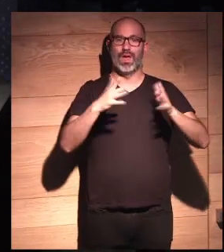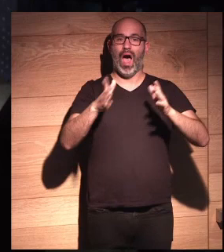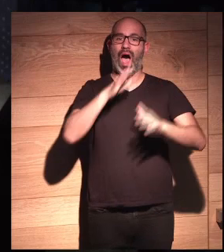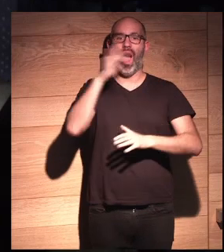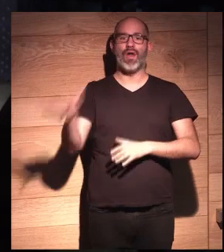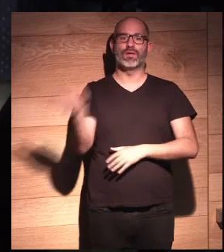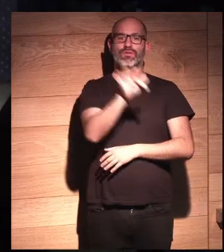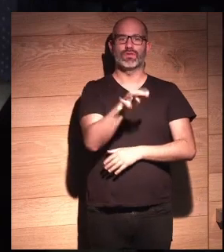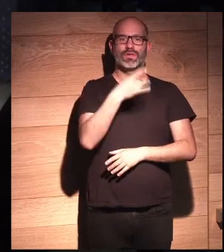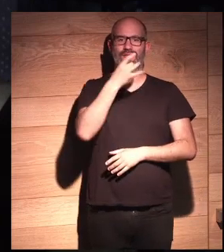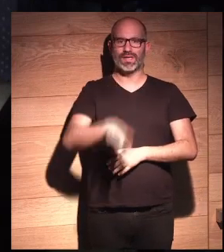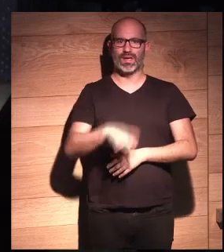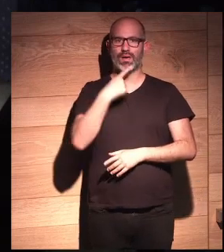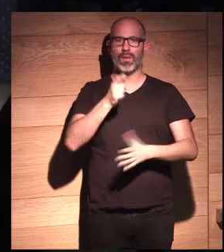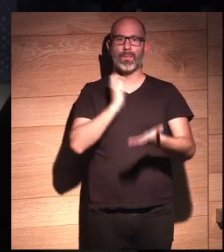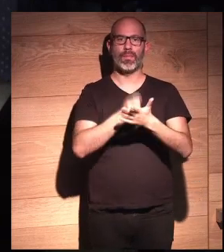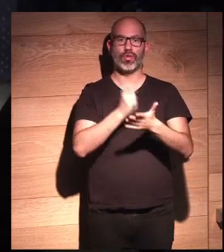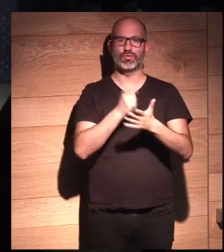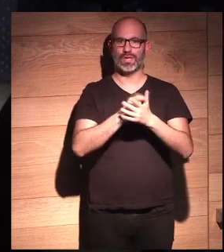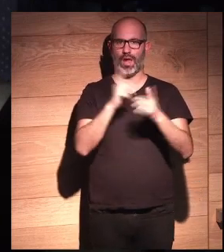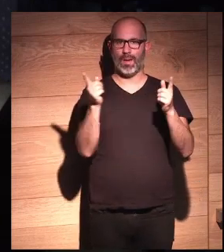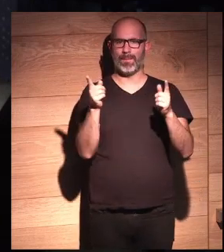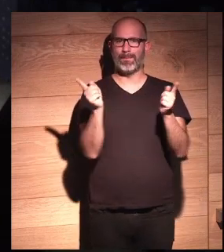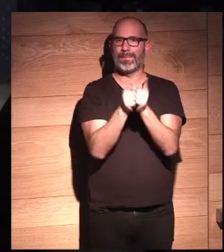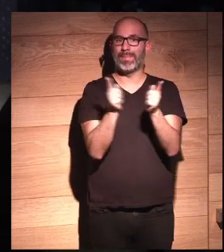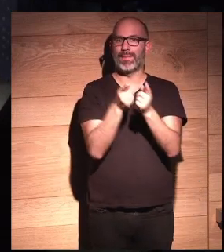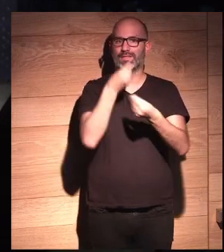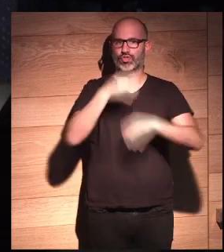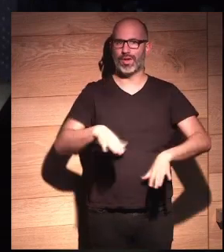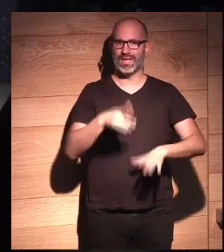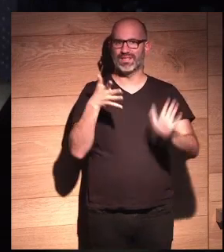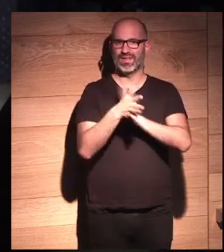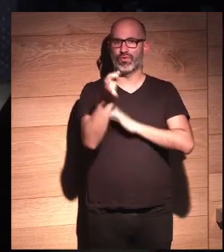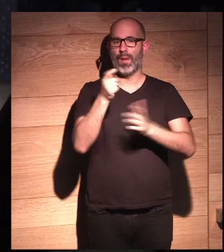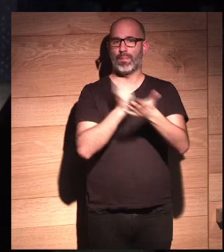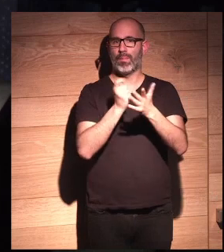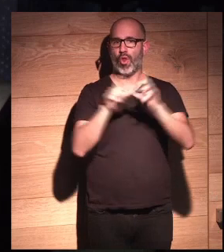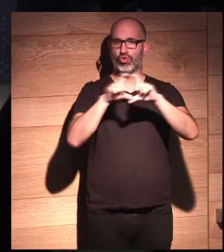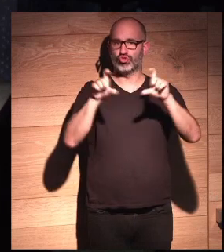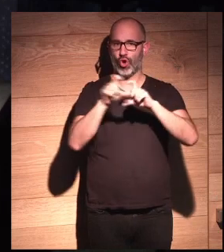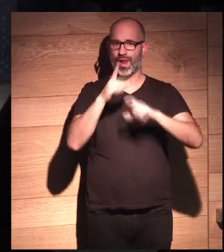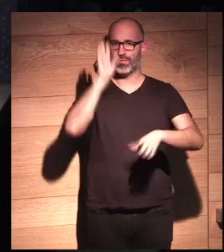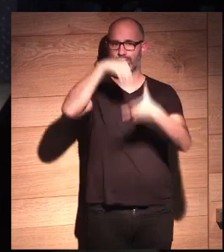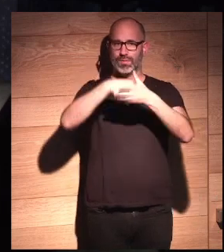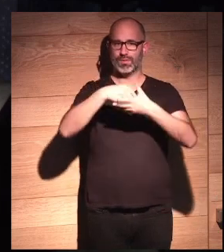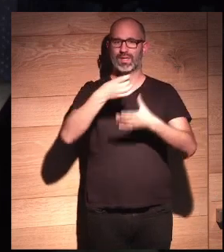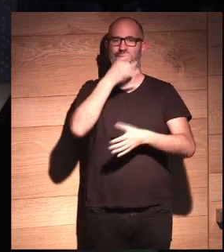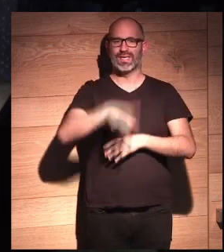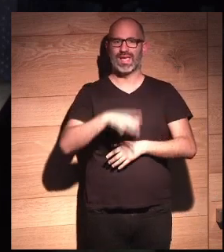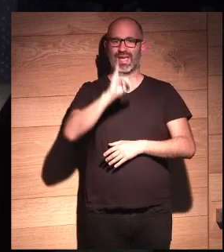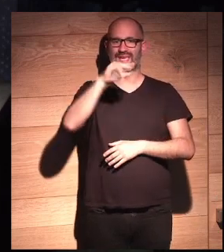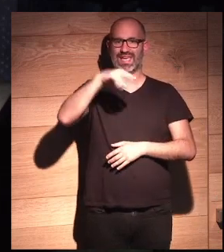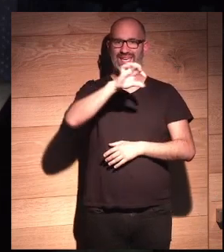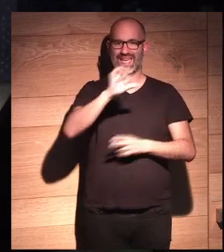continuación os vamos a dejar con la productora La Breve Historia. La Breve Historia es una productora, como ya he dicho, conformada por